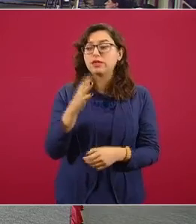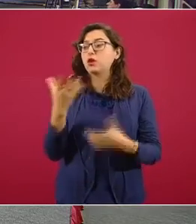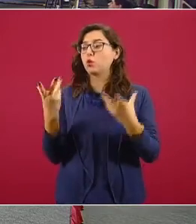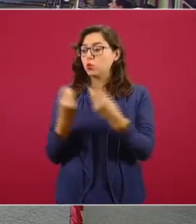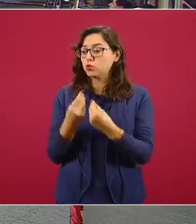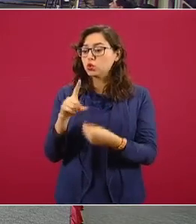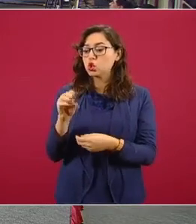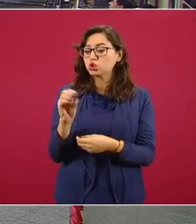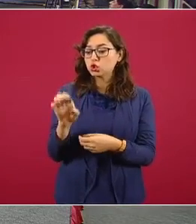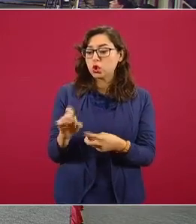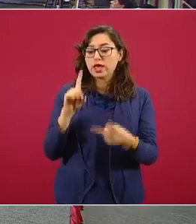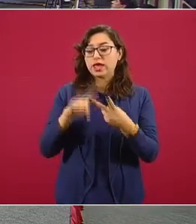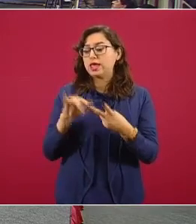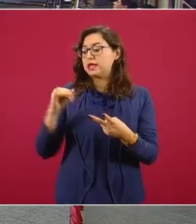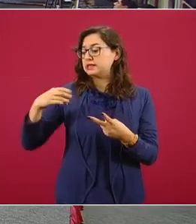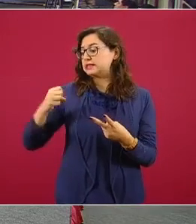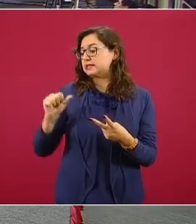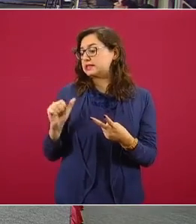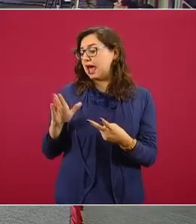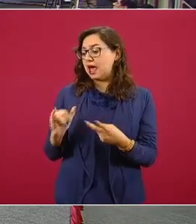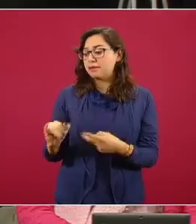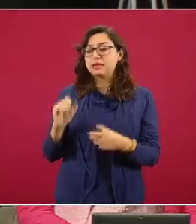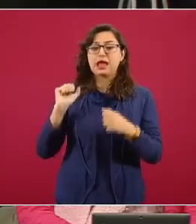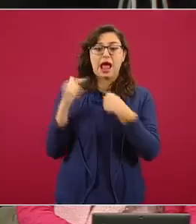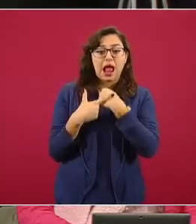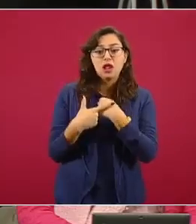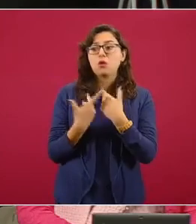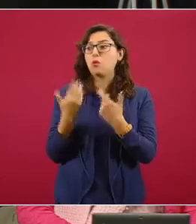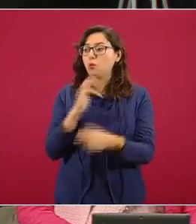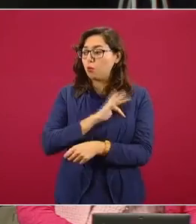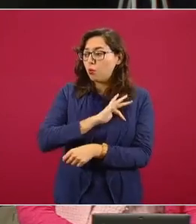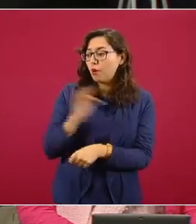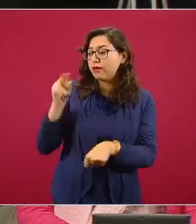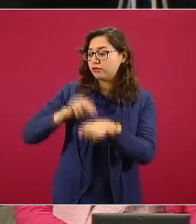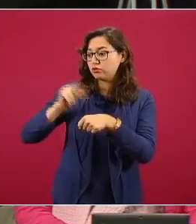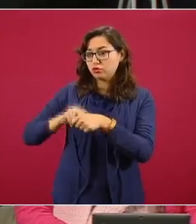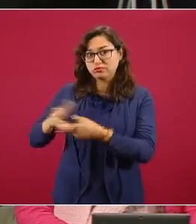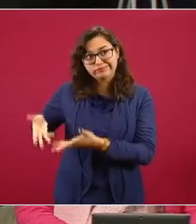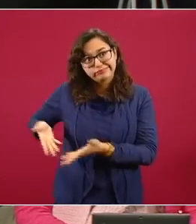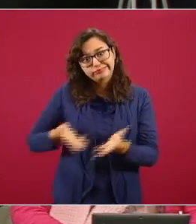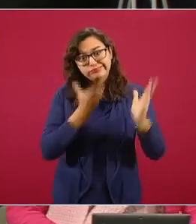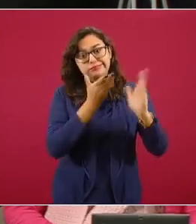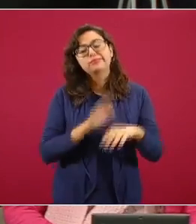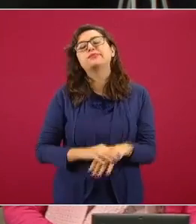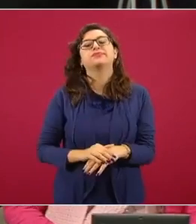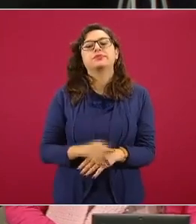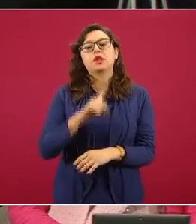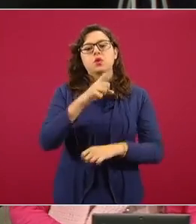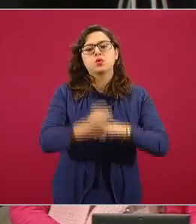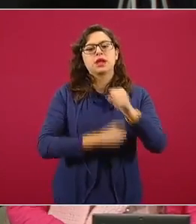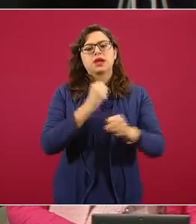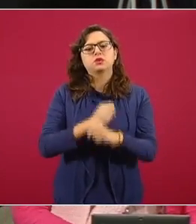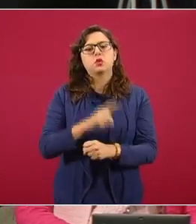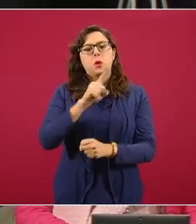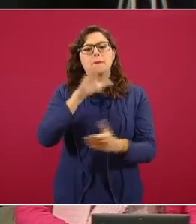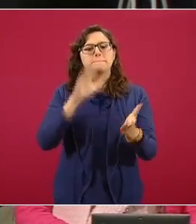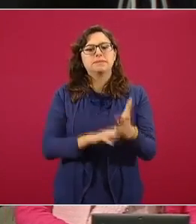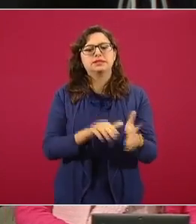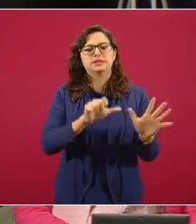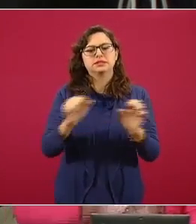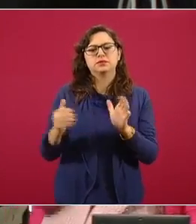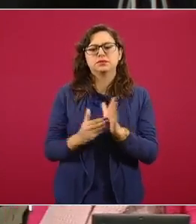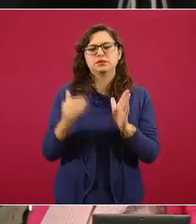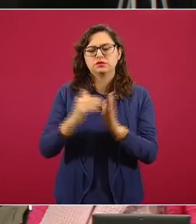o en particular con el INSABI se puede atender. Estamos hablando de una comunidad que genera al año 1,600 millones de pesos en producción,